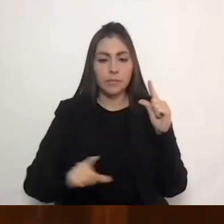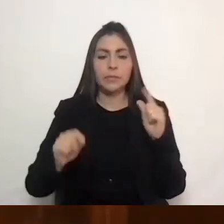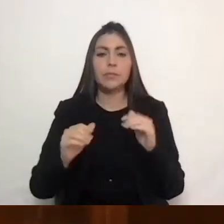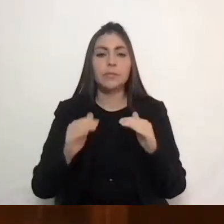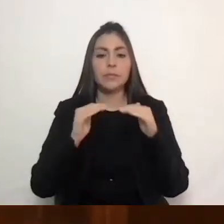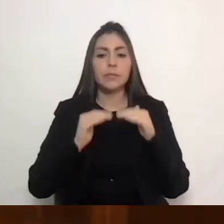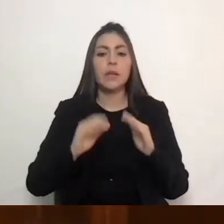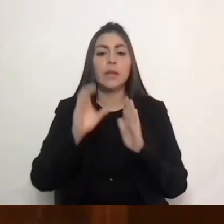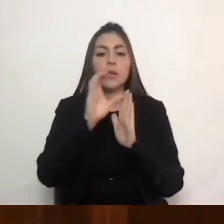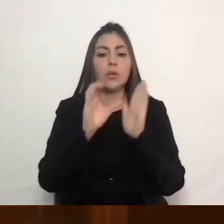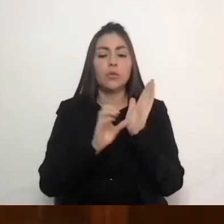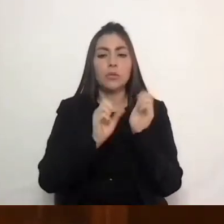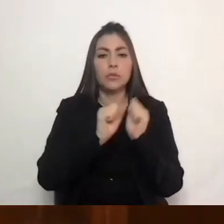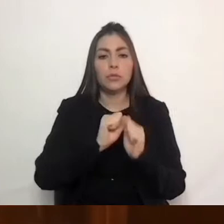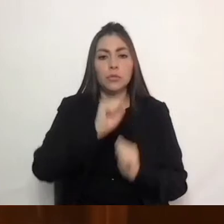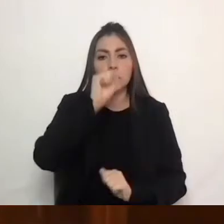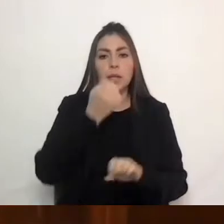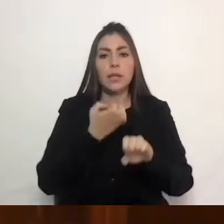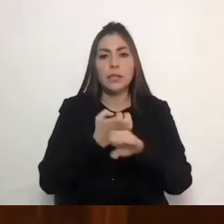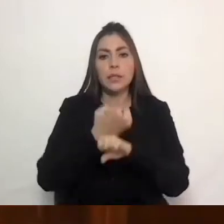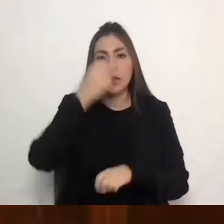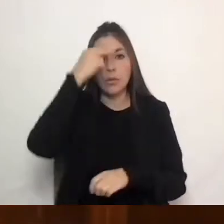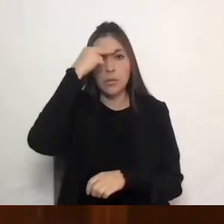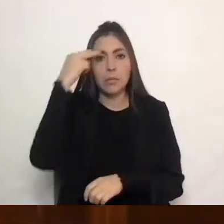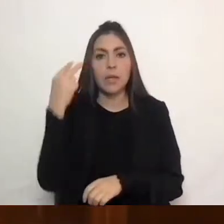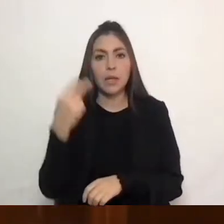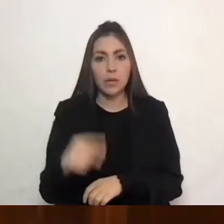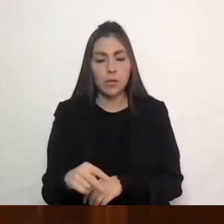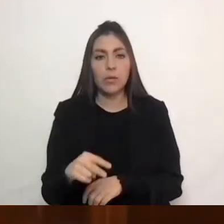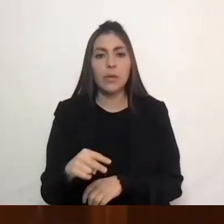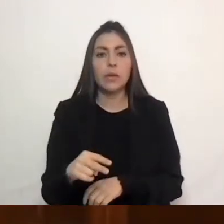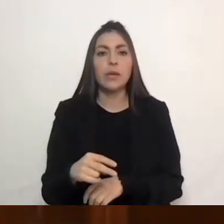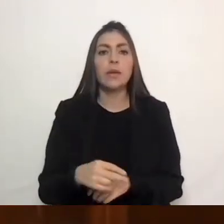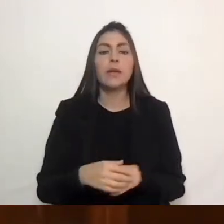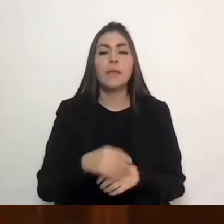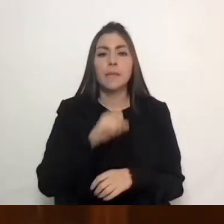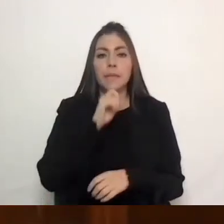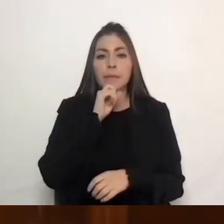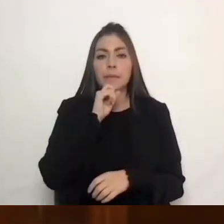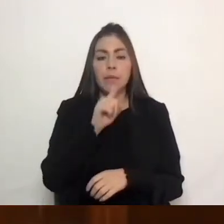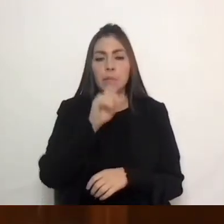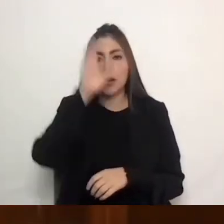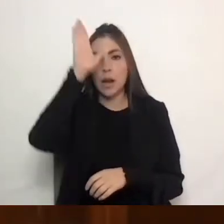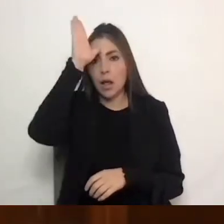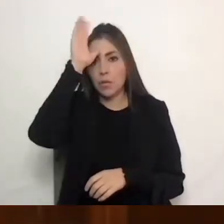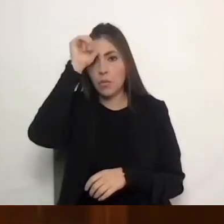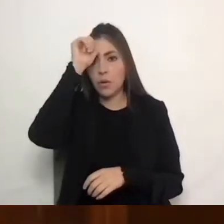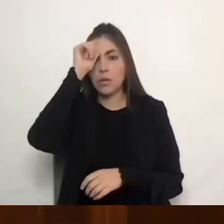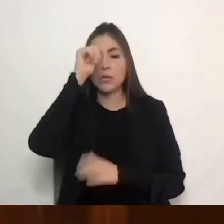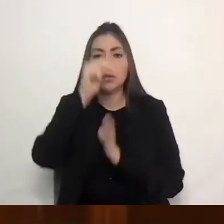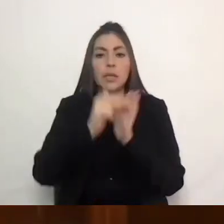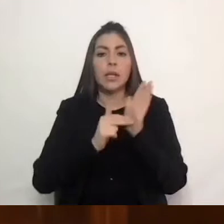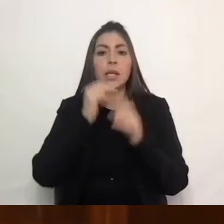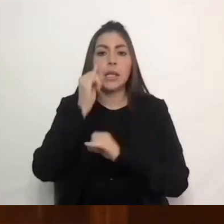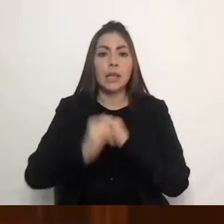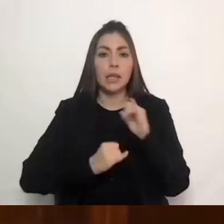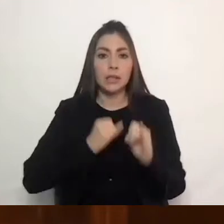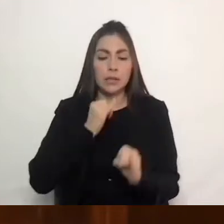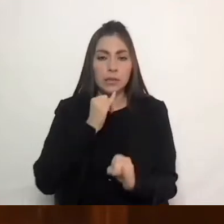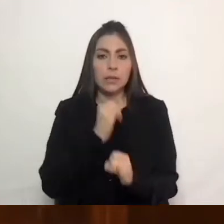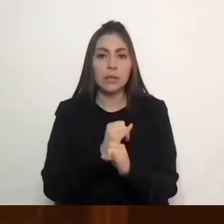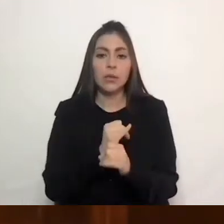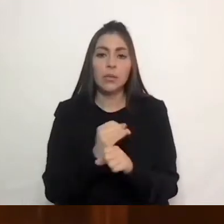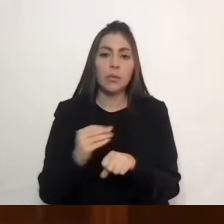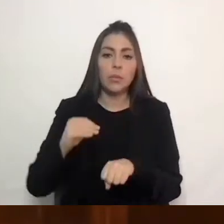Constitución Política del Estado Libre y Soberano de México, así como los tratados internacionales, imponen a